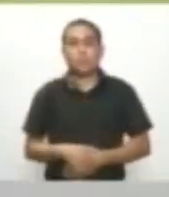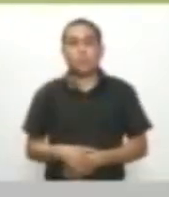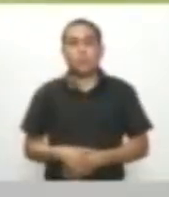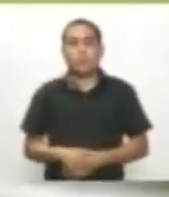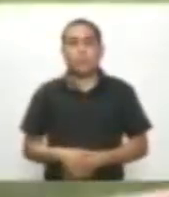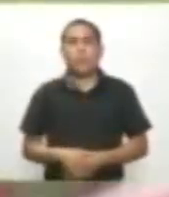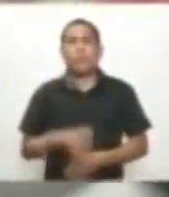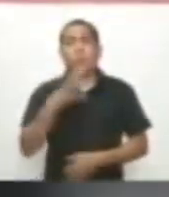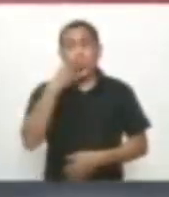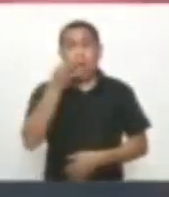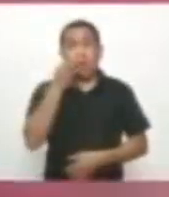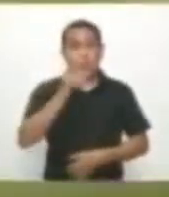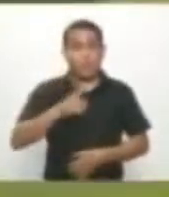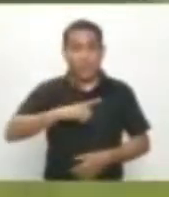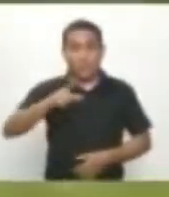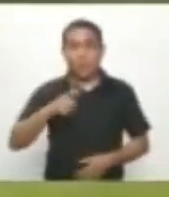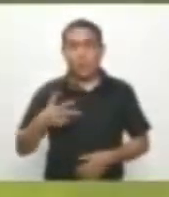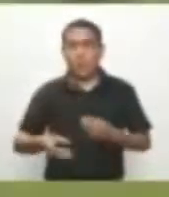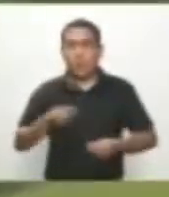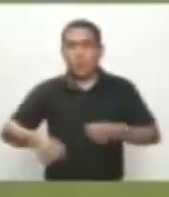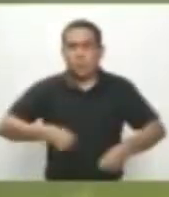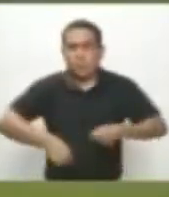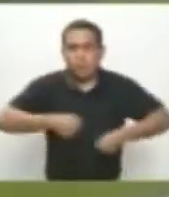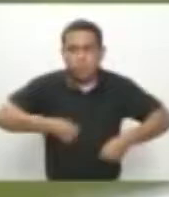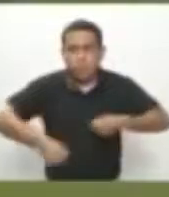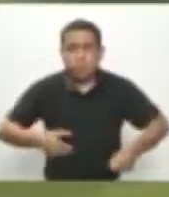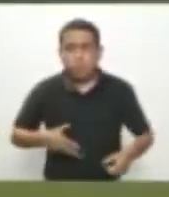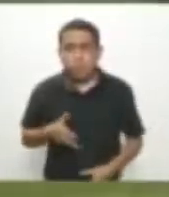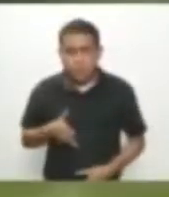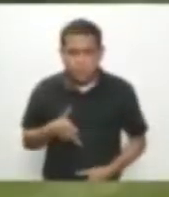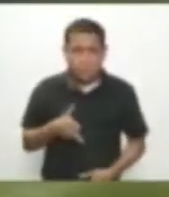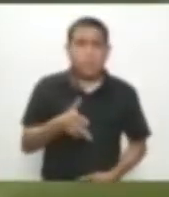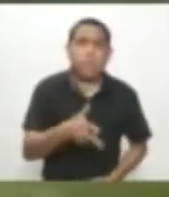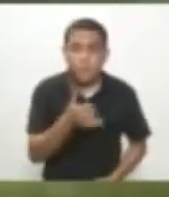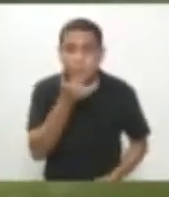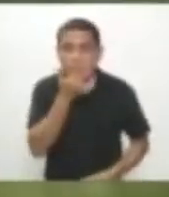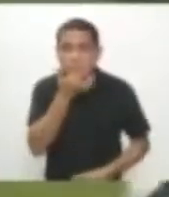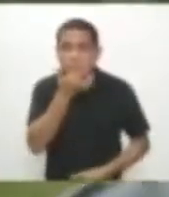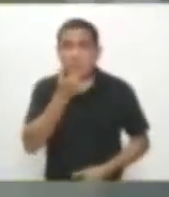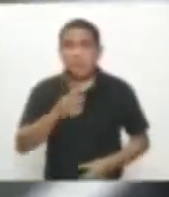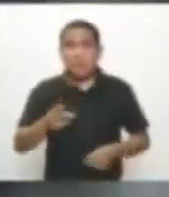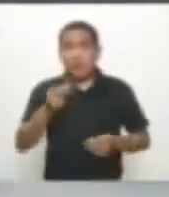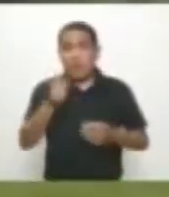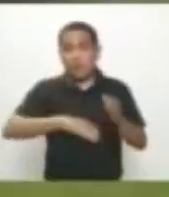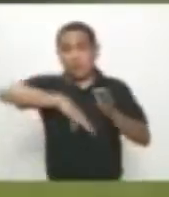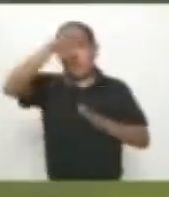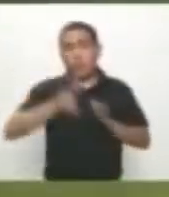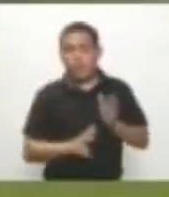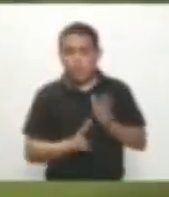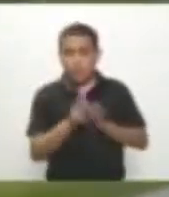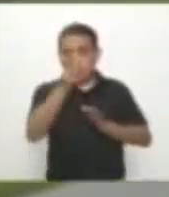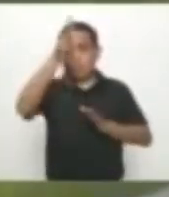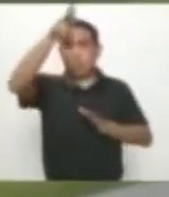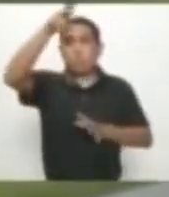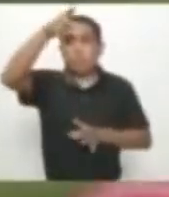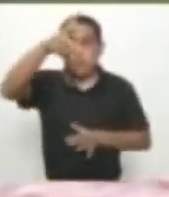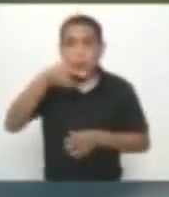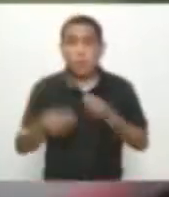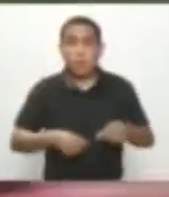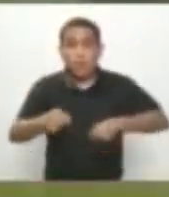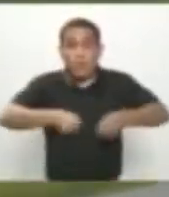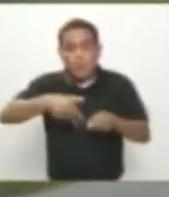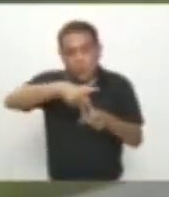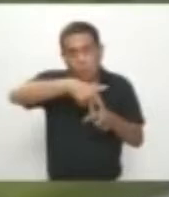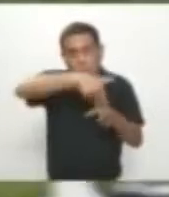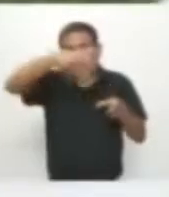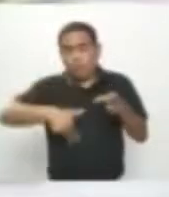montaña llegó para el líder del Giro. En plena subida a un bypass, último puerto de montaña de la etapa, Tom Dumoulin tuvo que bajarse de su